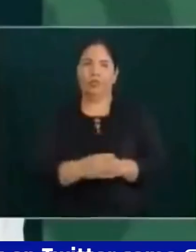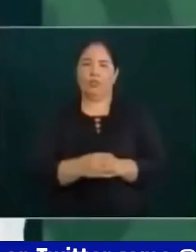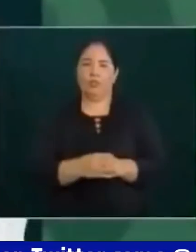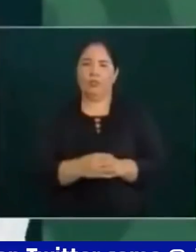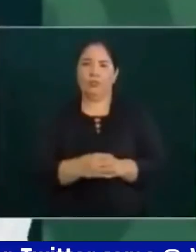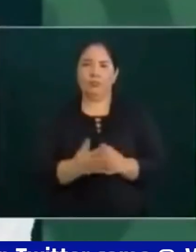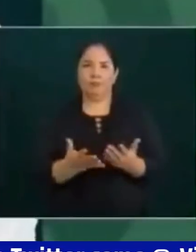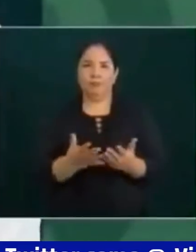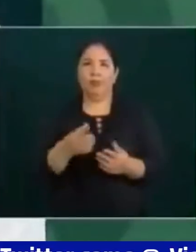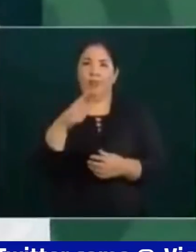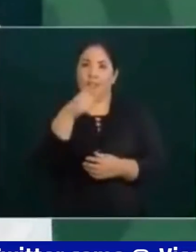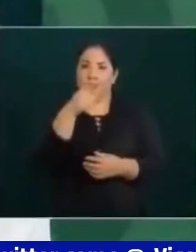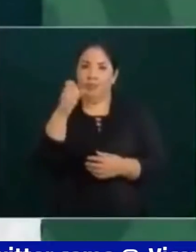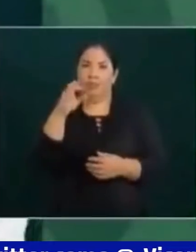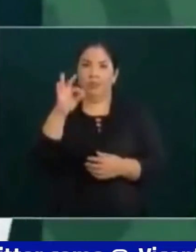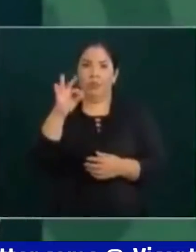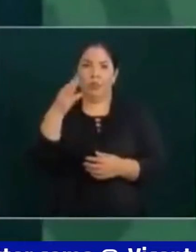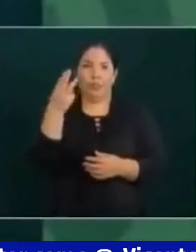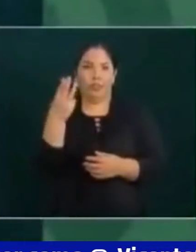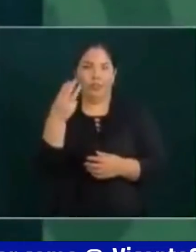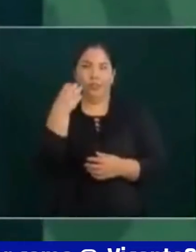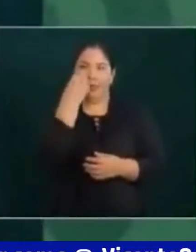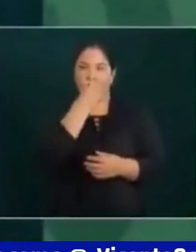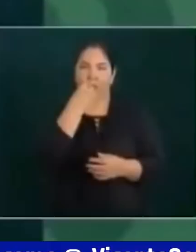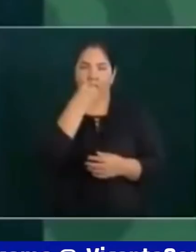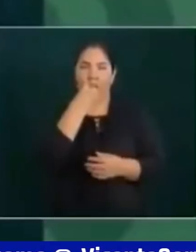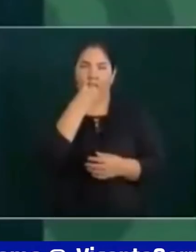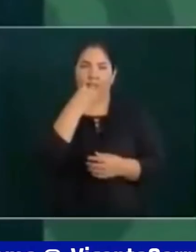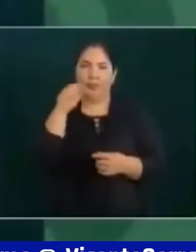Badiraguato. Pues en las 143 escuelas